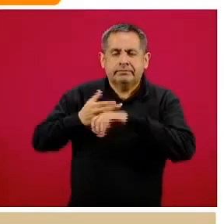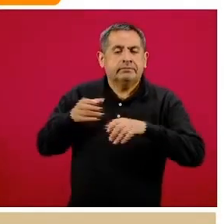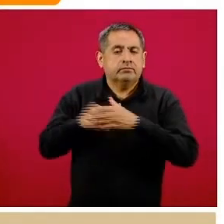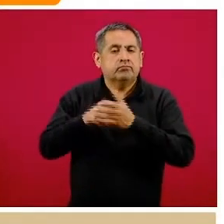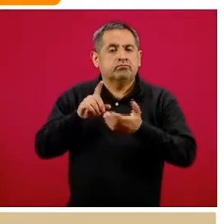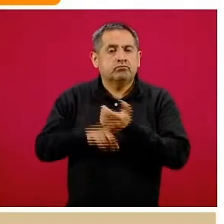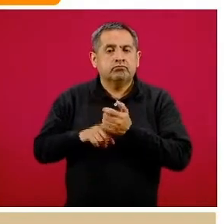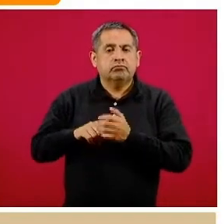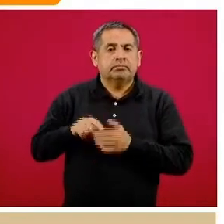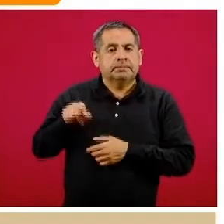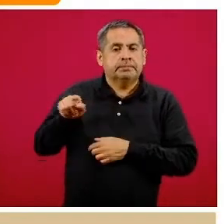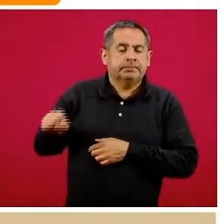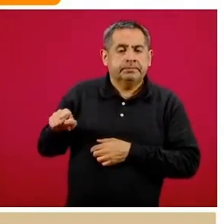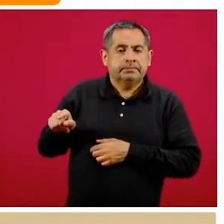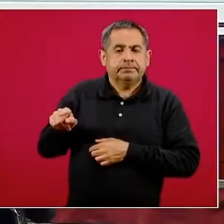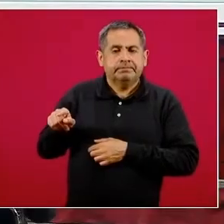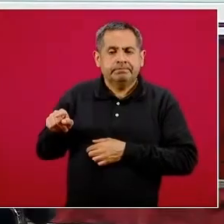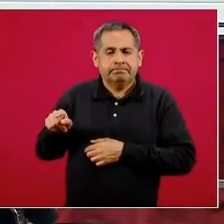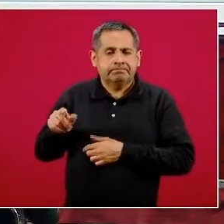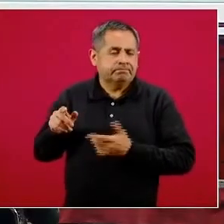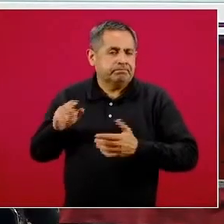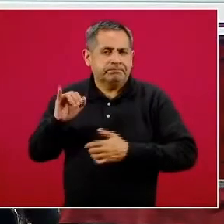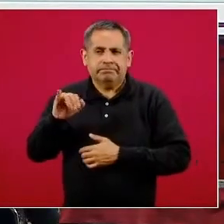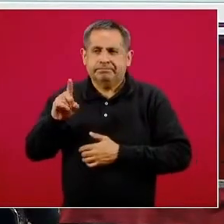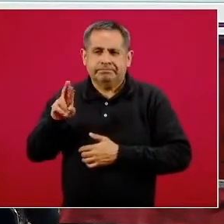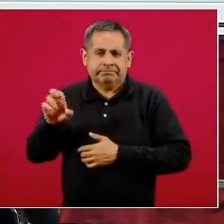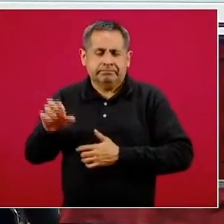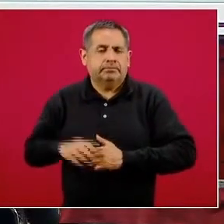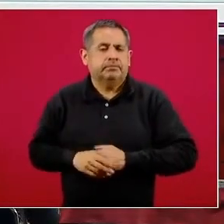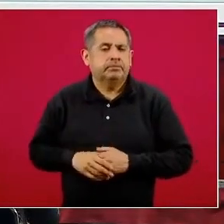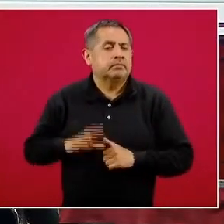y Referencia Epidemiológicos. Tenemos